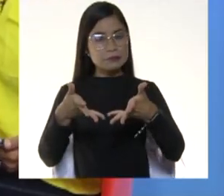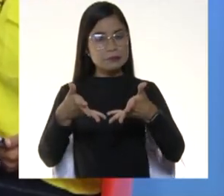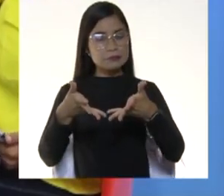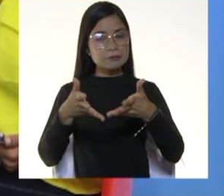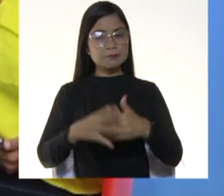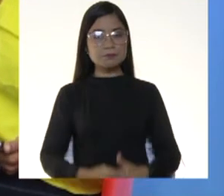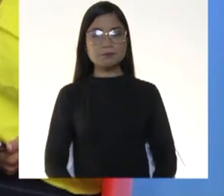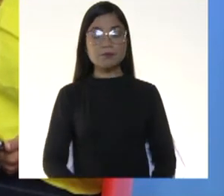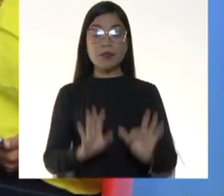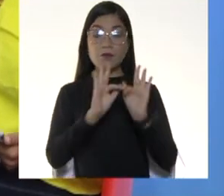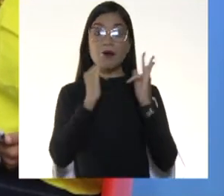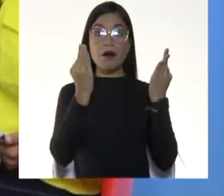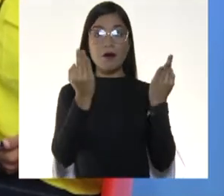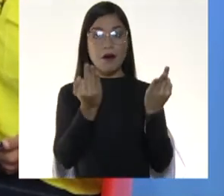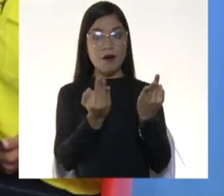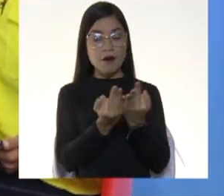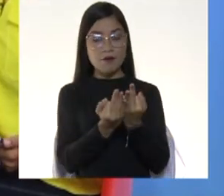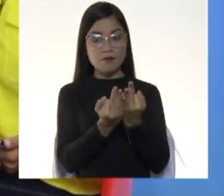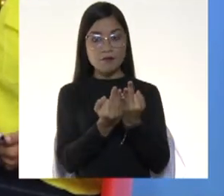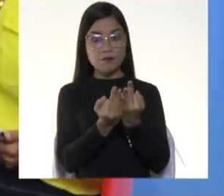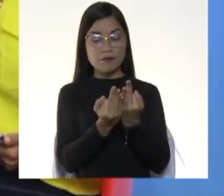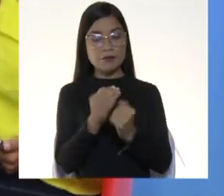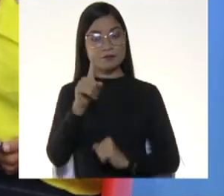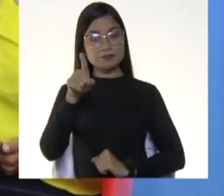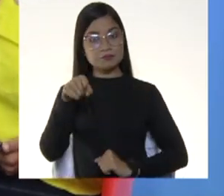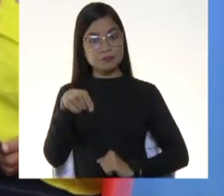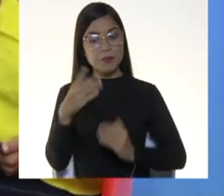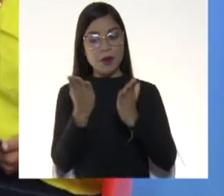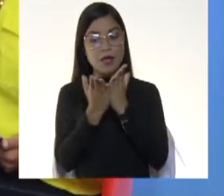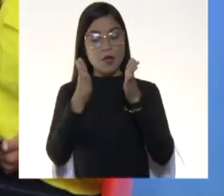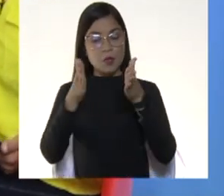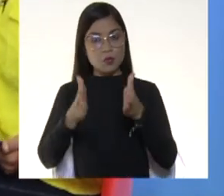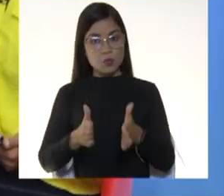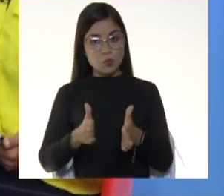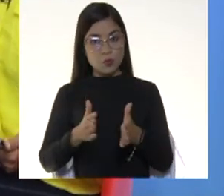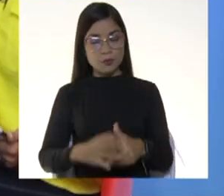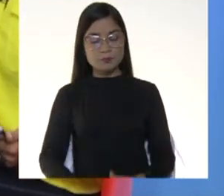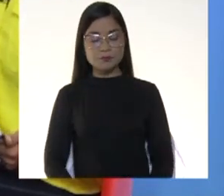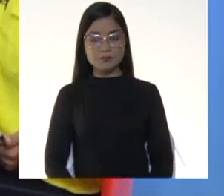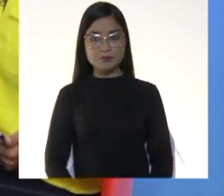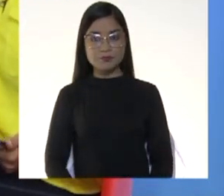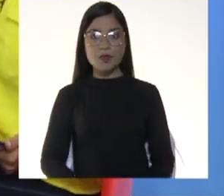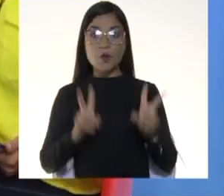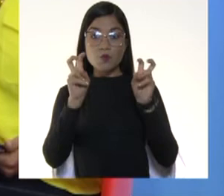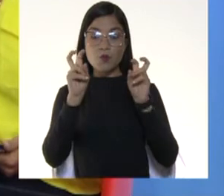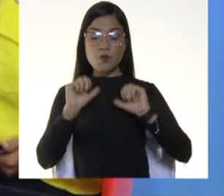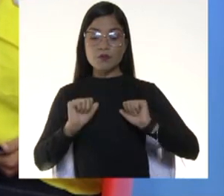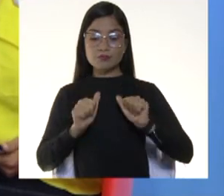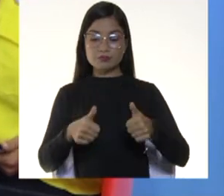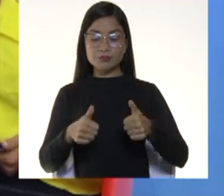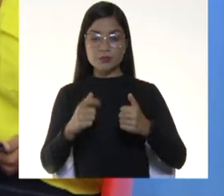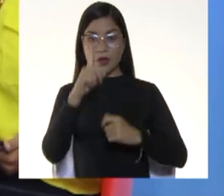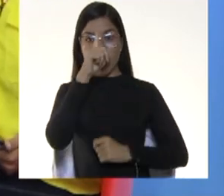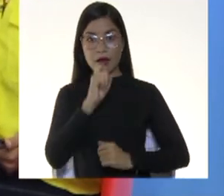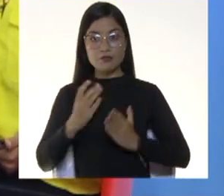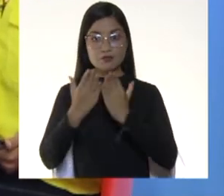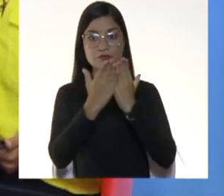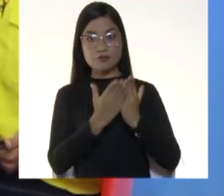los familiares como para los estudiantes en este nuevo inicio de año